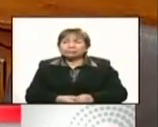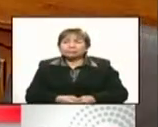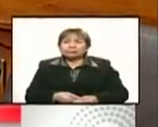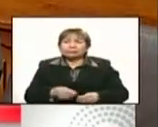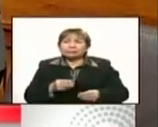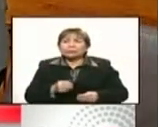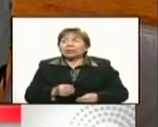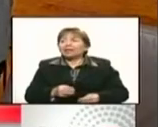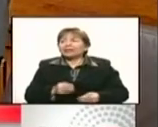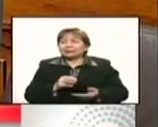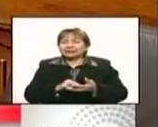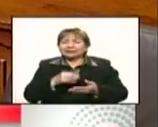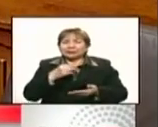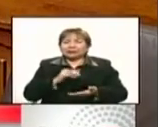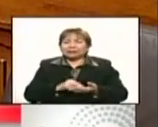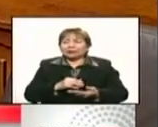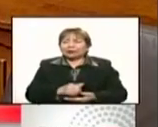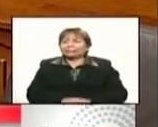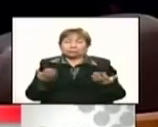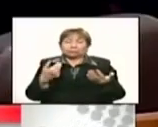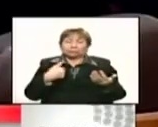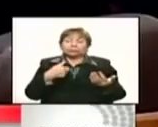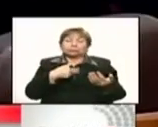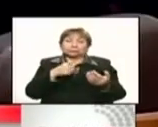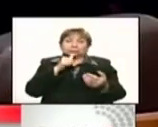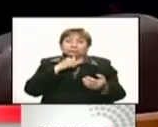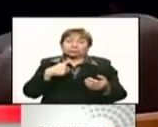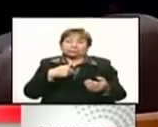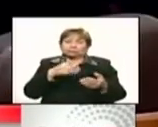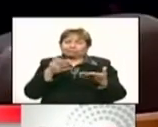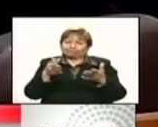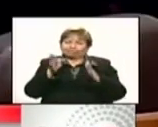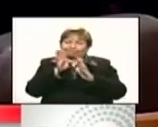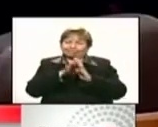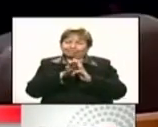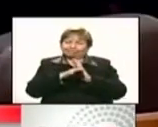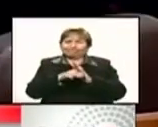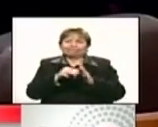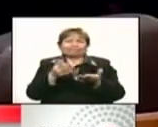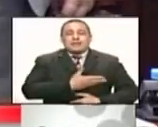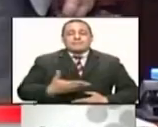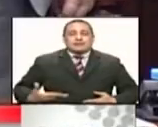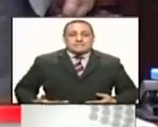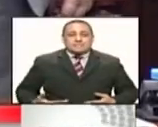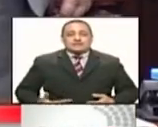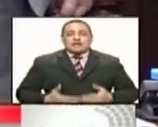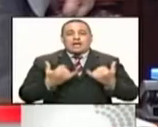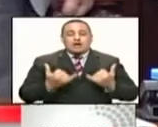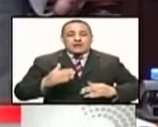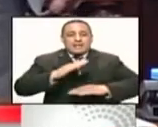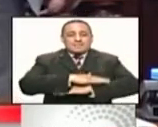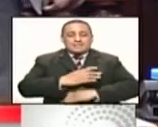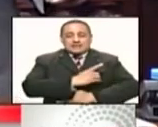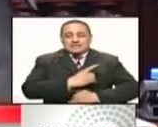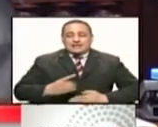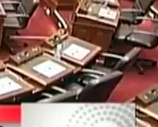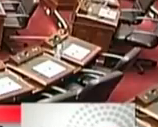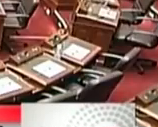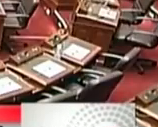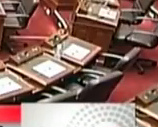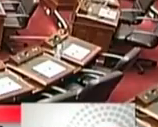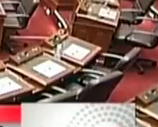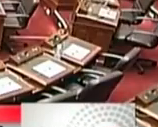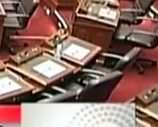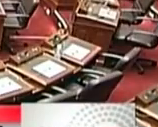oponerse. No hay necesidad de una oposición simplemente no firmar y no estar de acuerdo. O sea, en